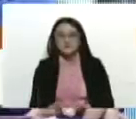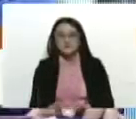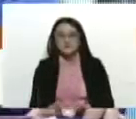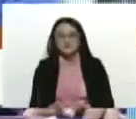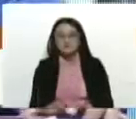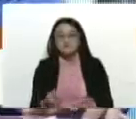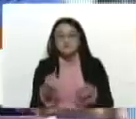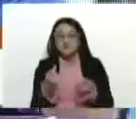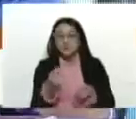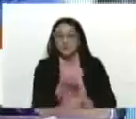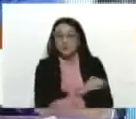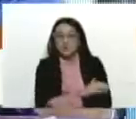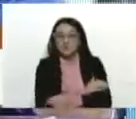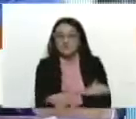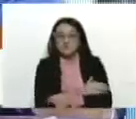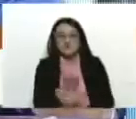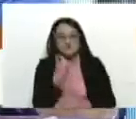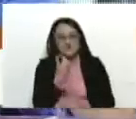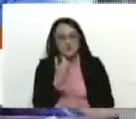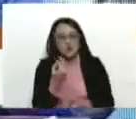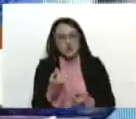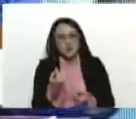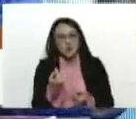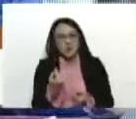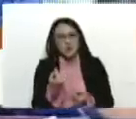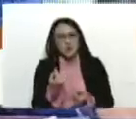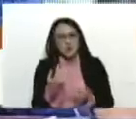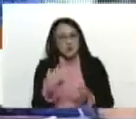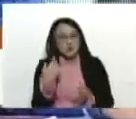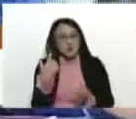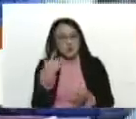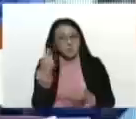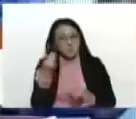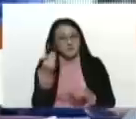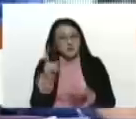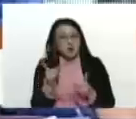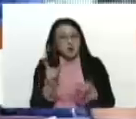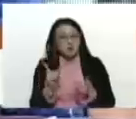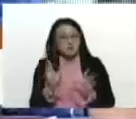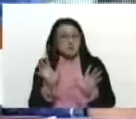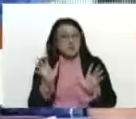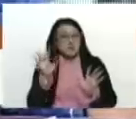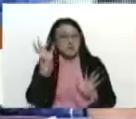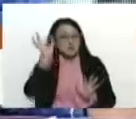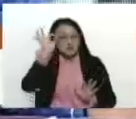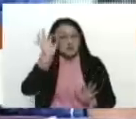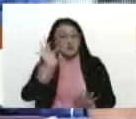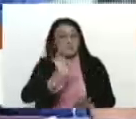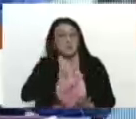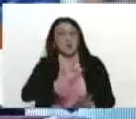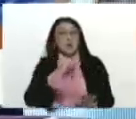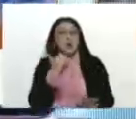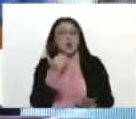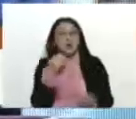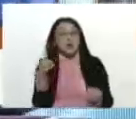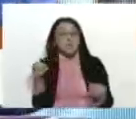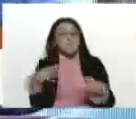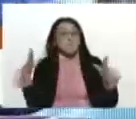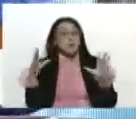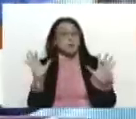ninguno de derecha se enfermó uno no creen cosas pero pero de que vuelan vuelan verdad muy